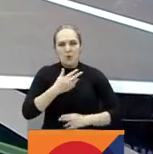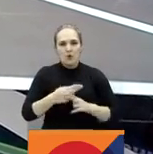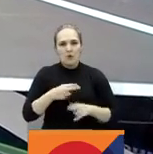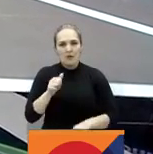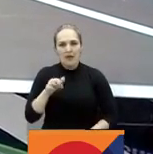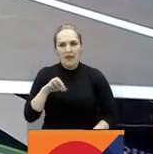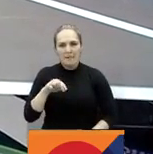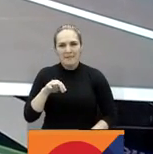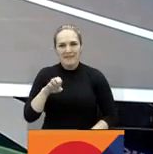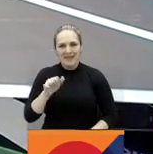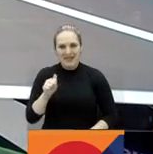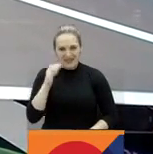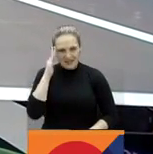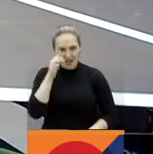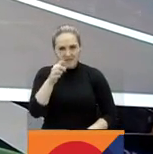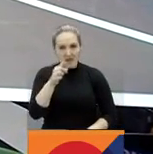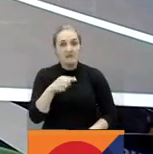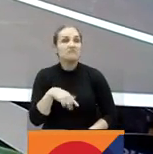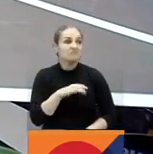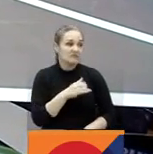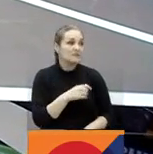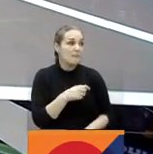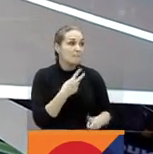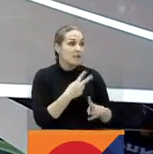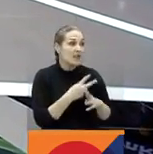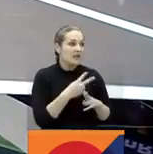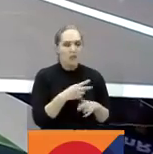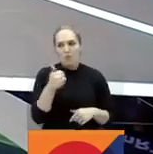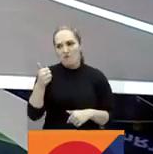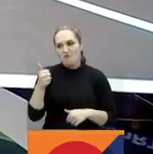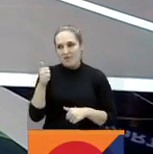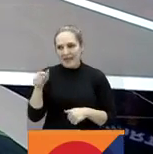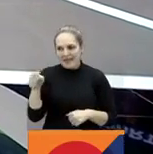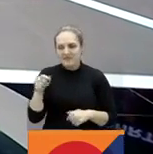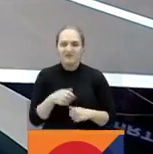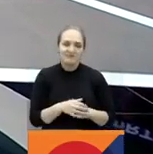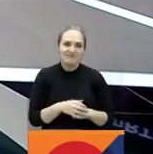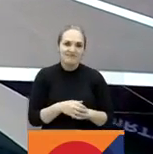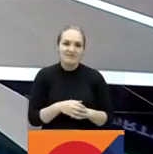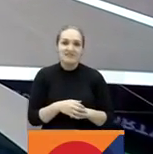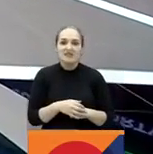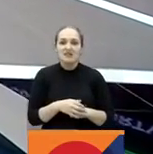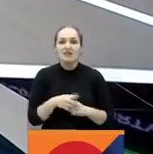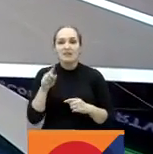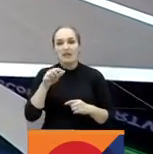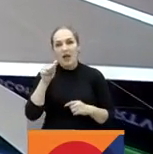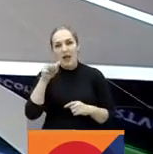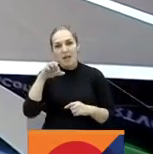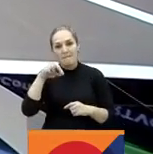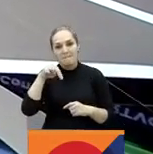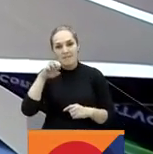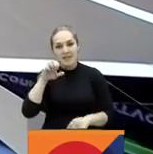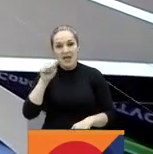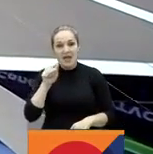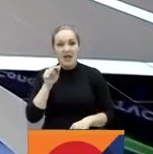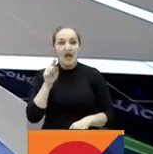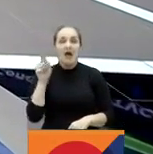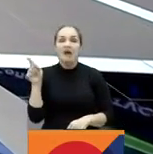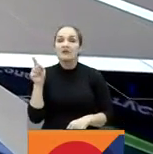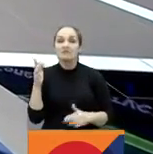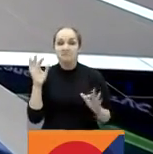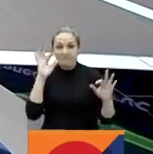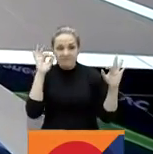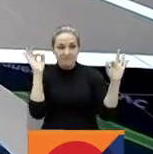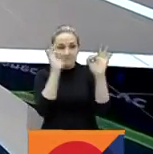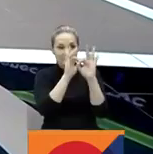alto riesgo. Sí, bien. Punto para Mari. ¿Qué dices, Lina? No, y definitivamente este deporte se puso en el foco también en el país